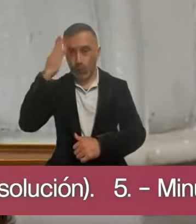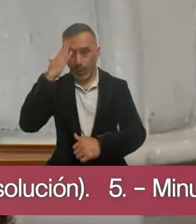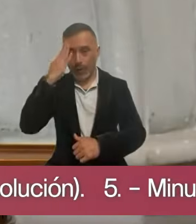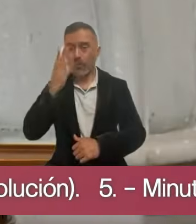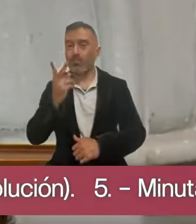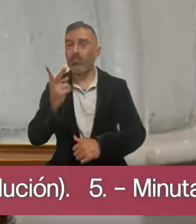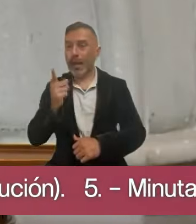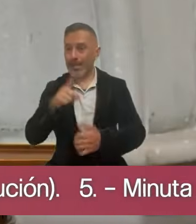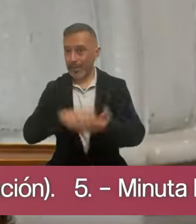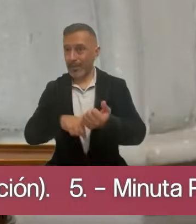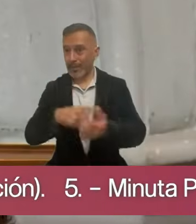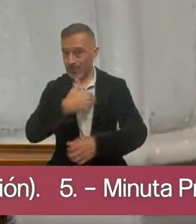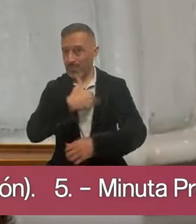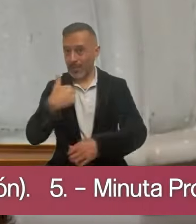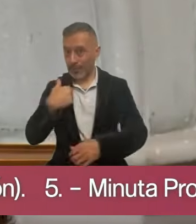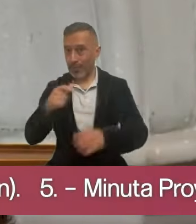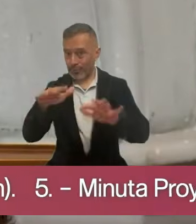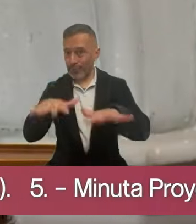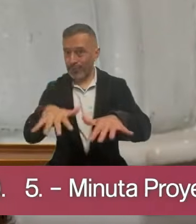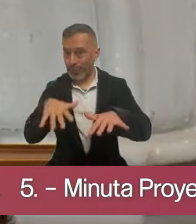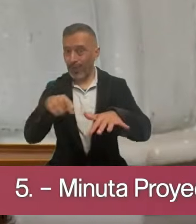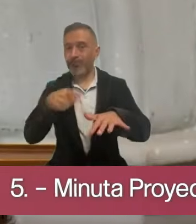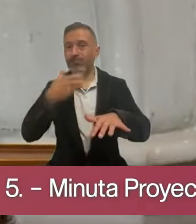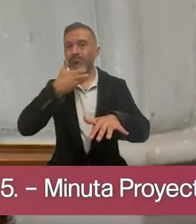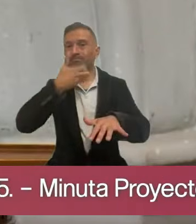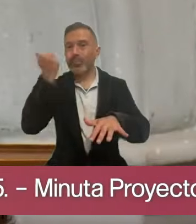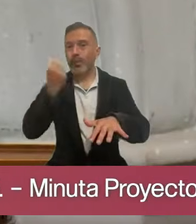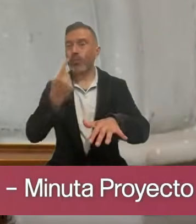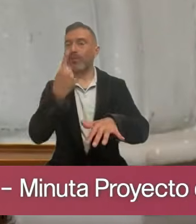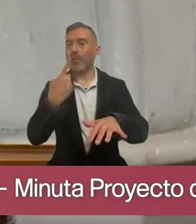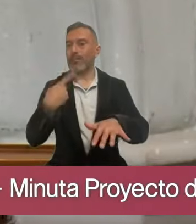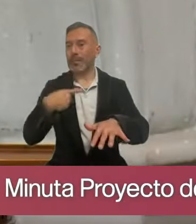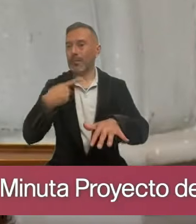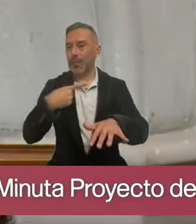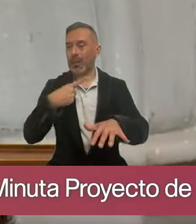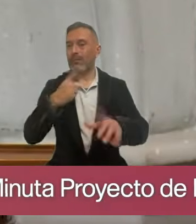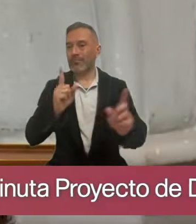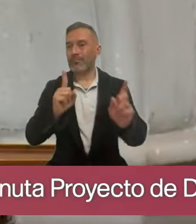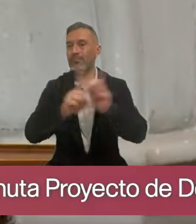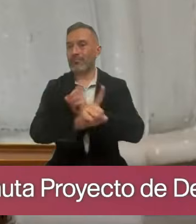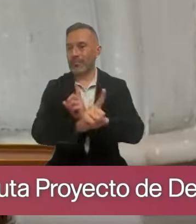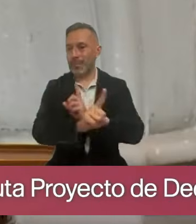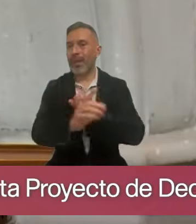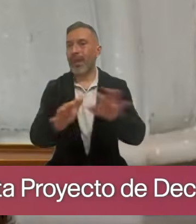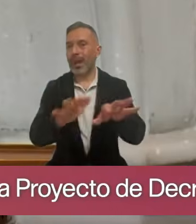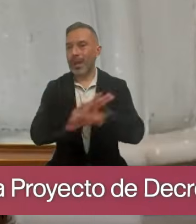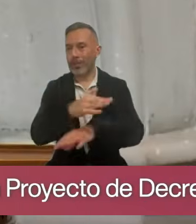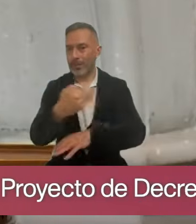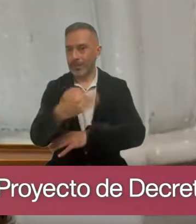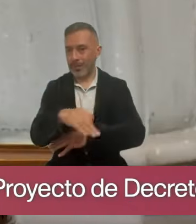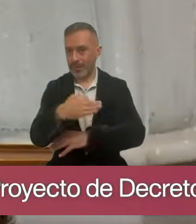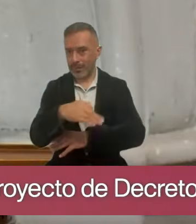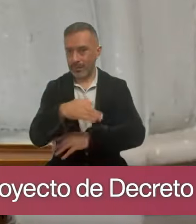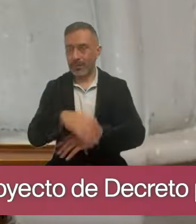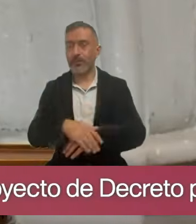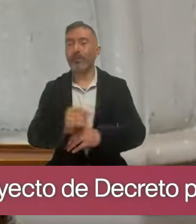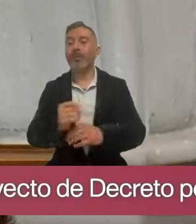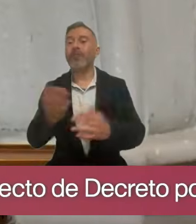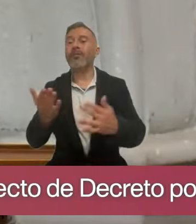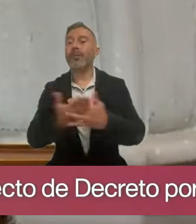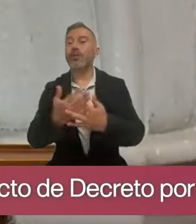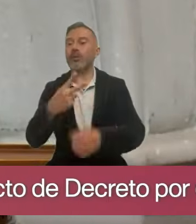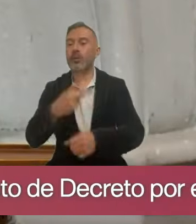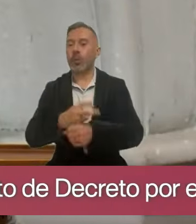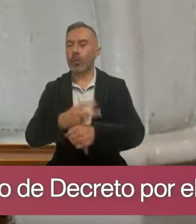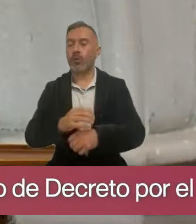sus integrantes en ejercicio una persona sustituta. Fracción segunda. Recibir en su